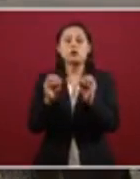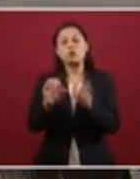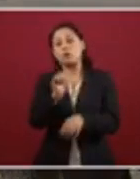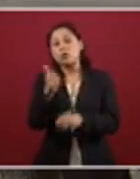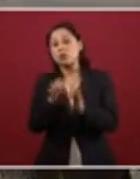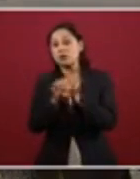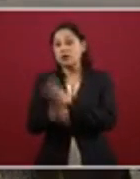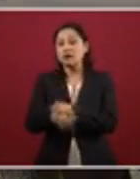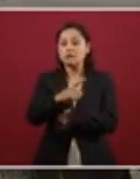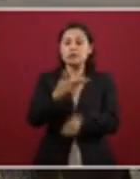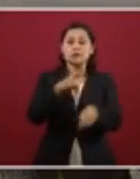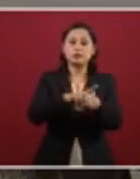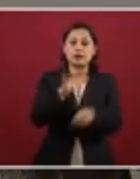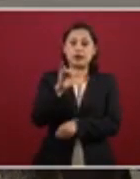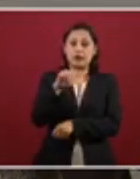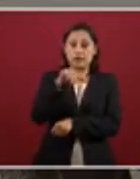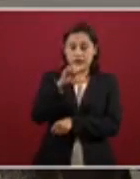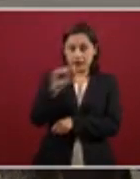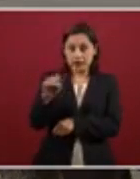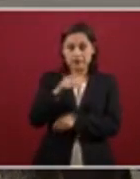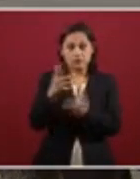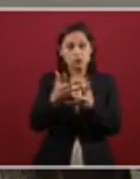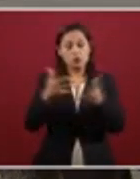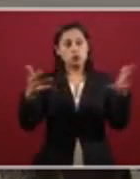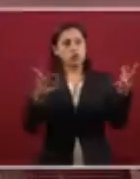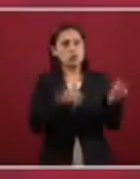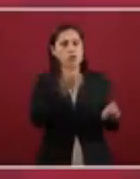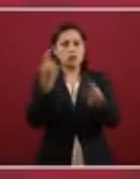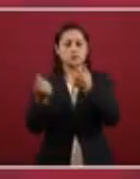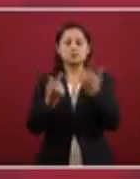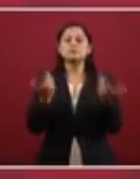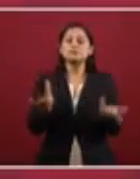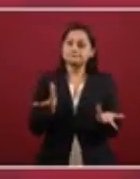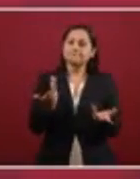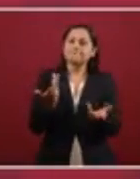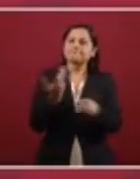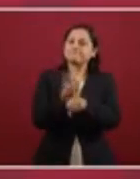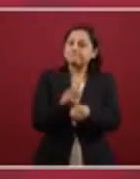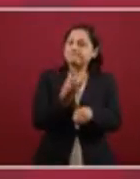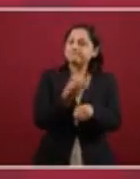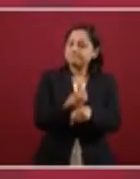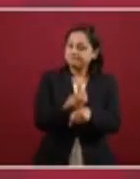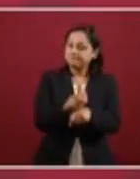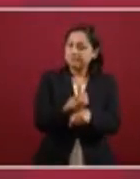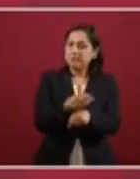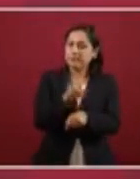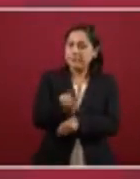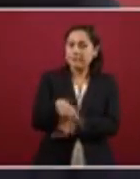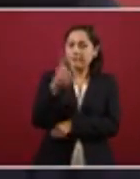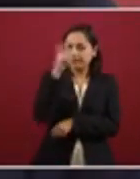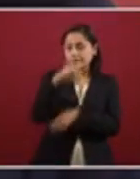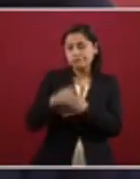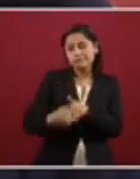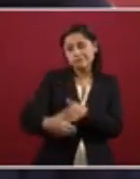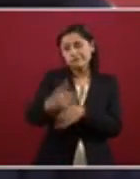por ejemplo, del IMSS, que seguramente vamos a concluir algunos hasta pasado o entrado